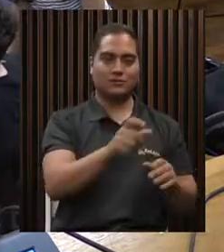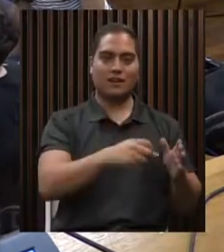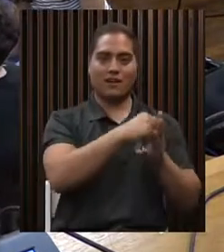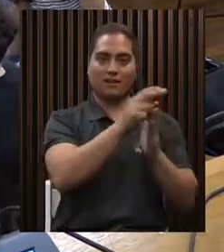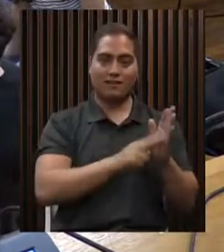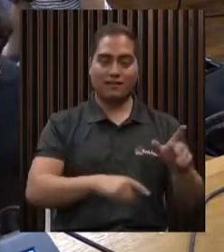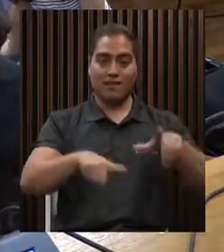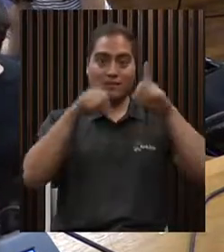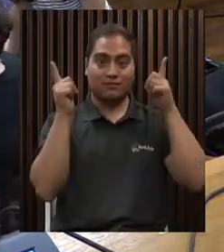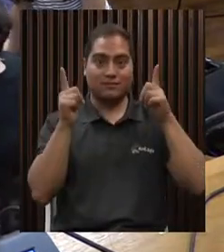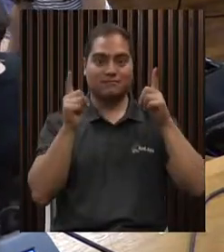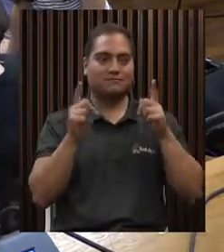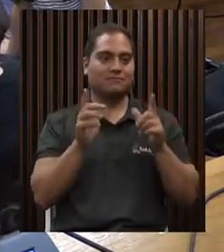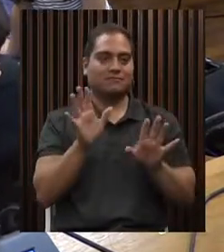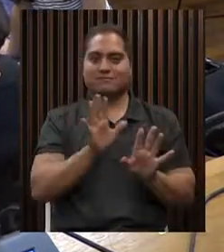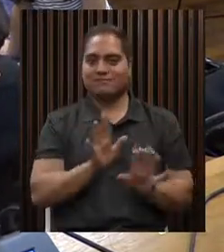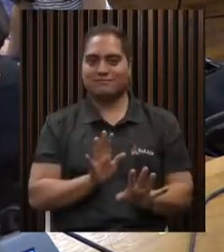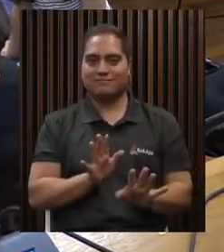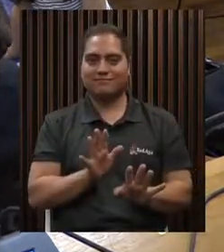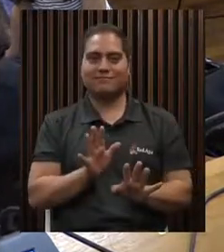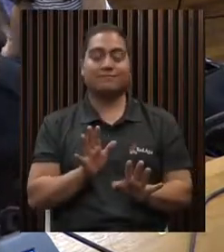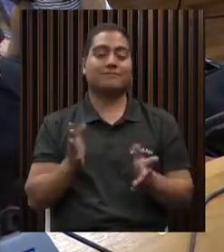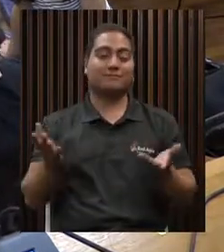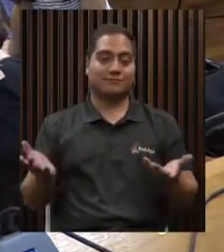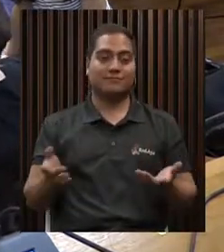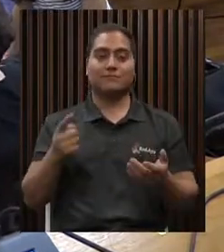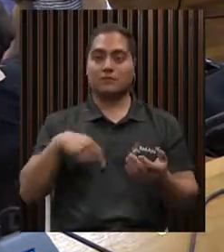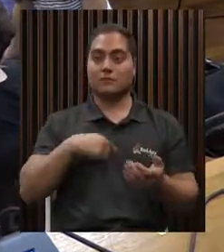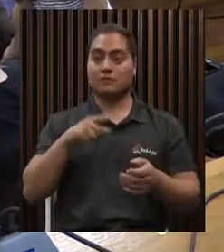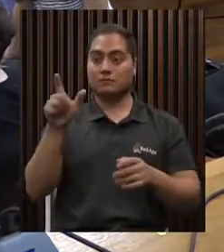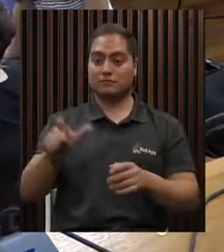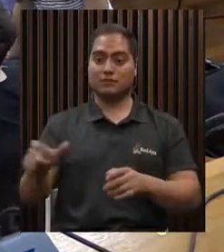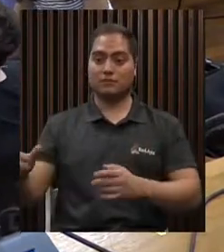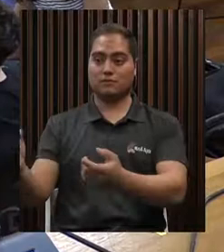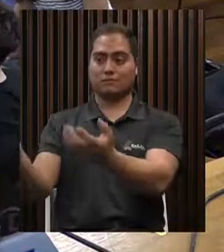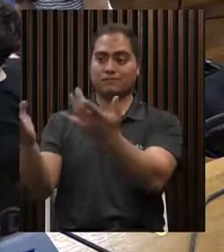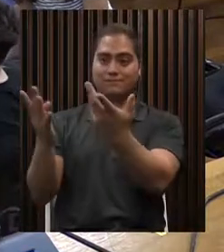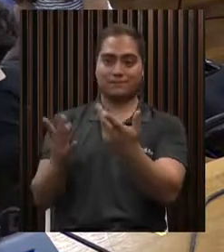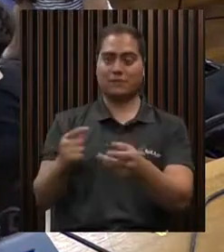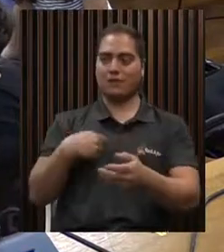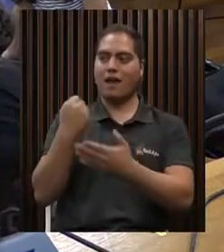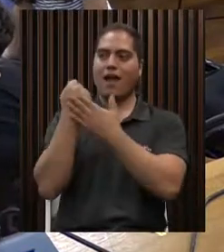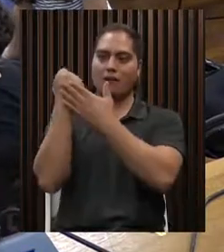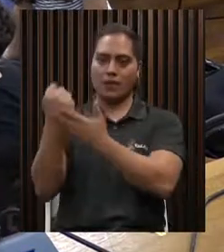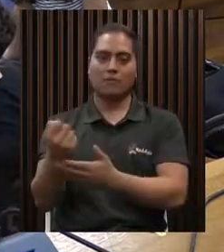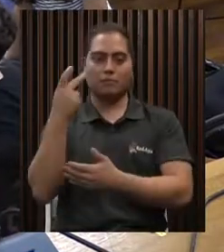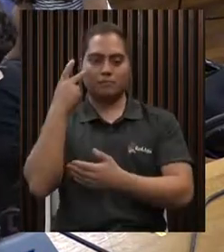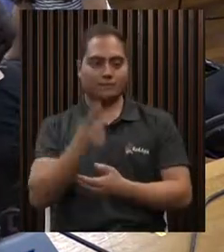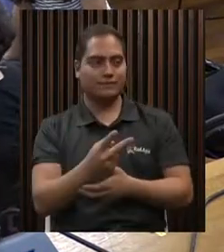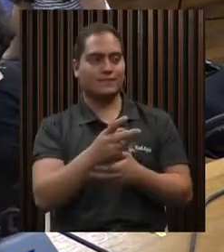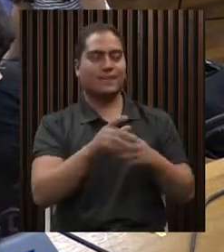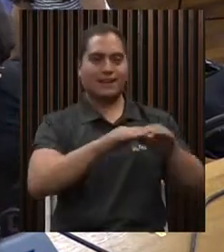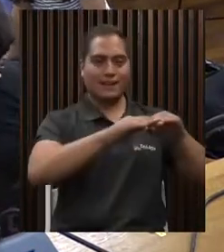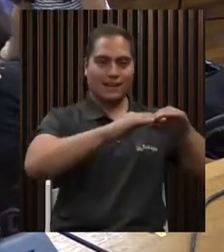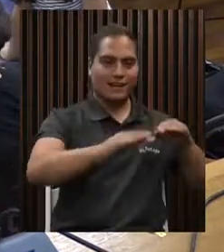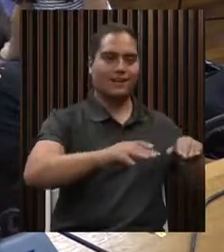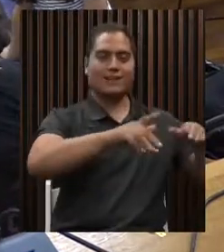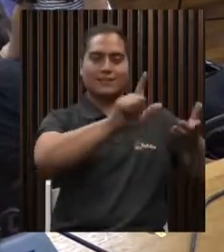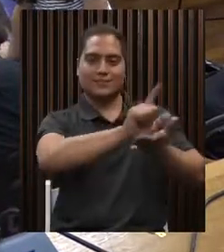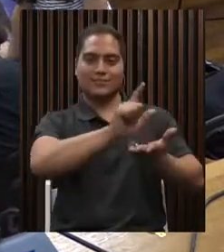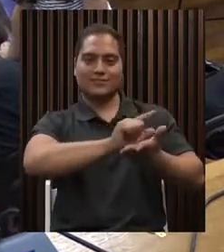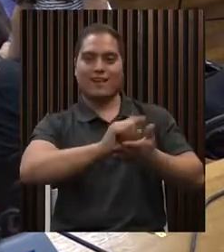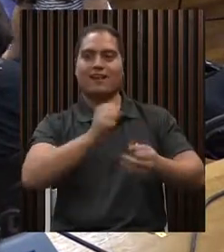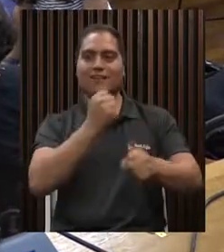o con esta idea, ayudamos a la audiencia para que se sintiera cómodo en el espacio. Después le mostramos el trabajo, su trabajo, lo que pudieron